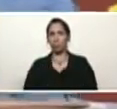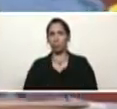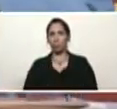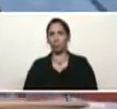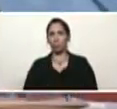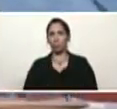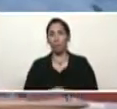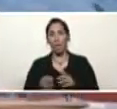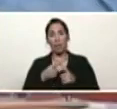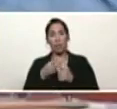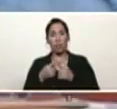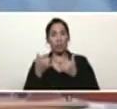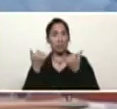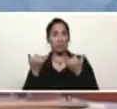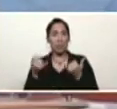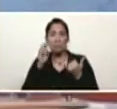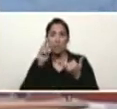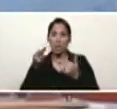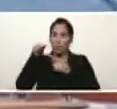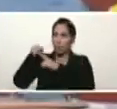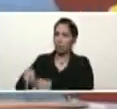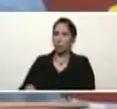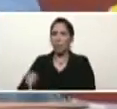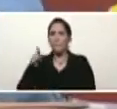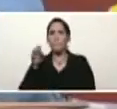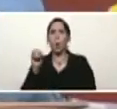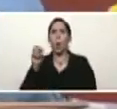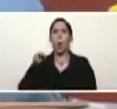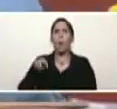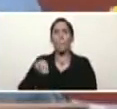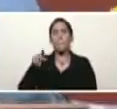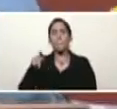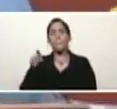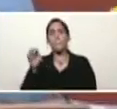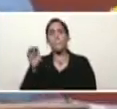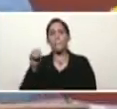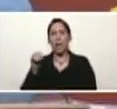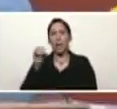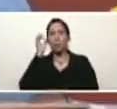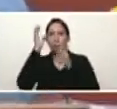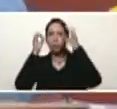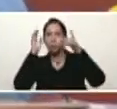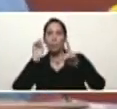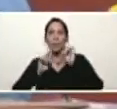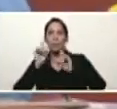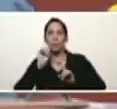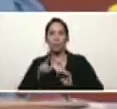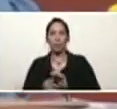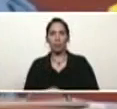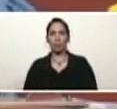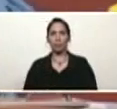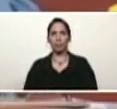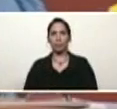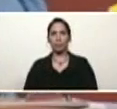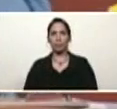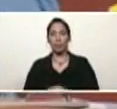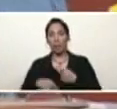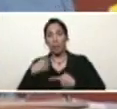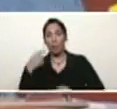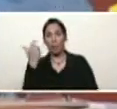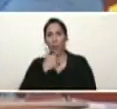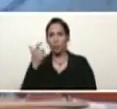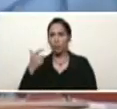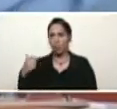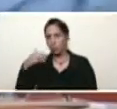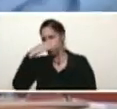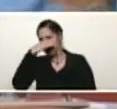Entonces, cuando ya se vieron derrotados, Mike Pompeo creó esa mentira. Y luego, buscan a los